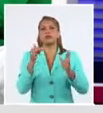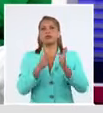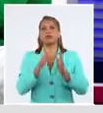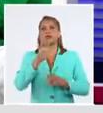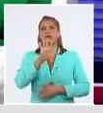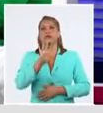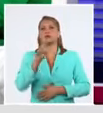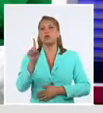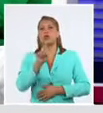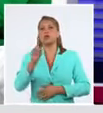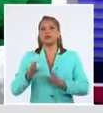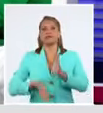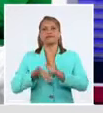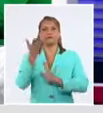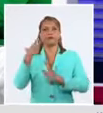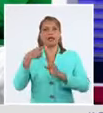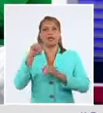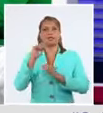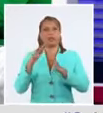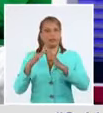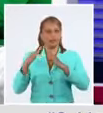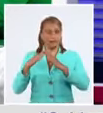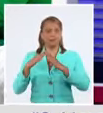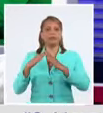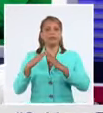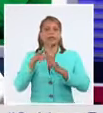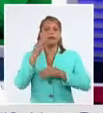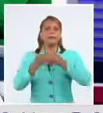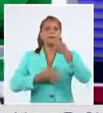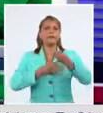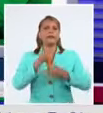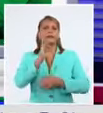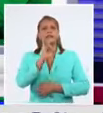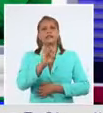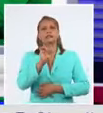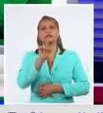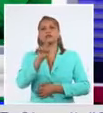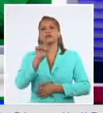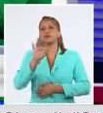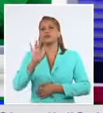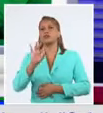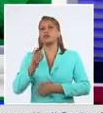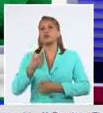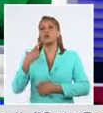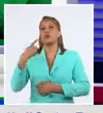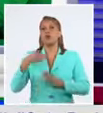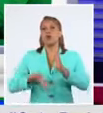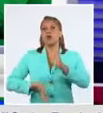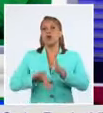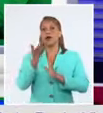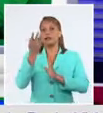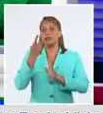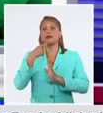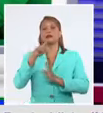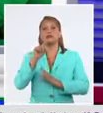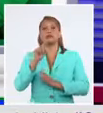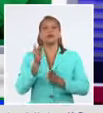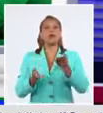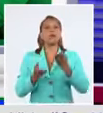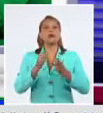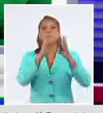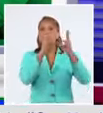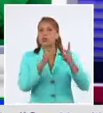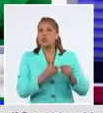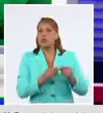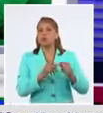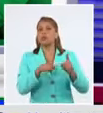5.511 altas. Estamos hablando de 718 altas más que el número de casos que se